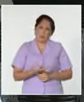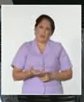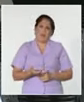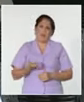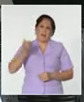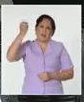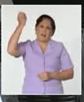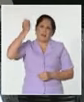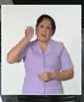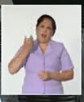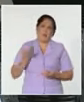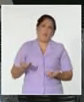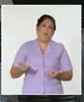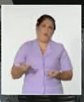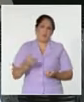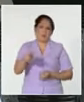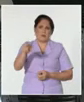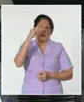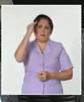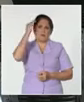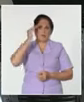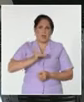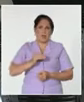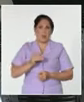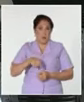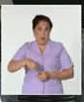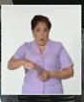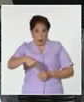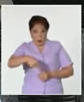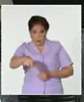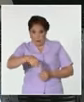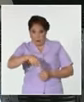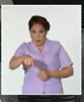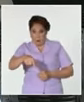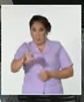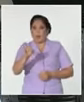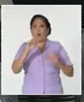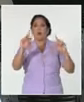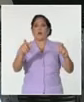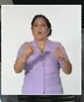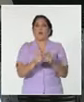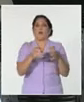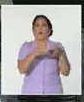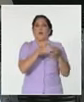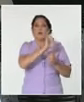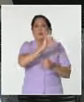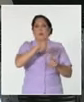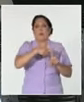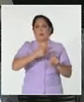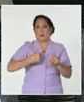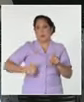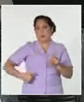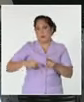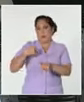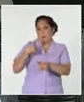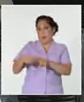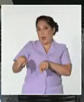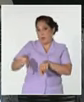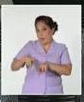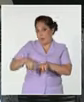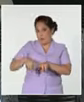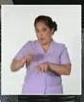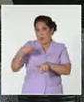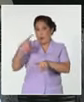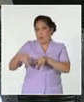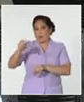grandemente, y que en estos días, tanto en la reunión de los grupos 77 y China, aquí en La Habana, como en las